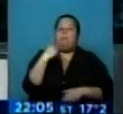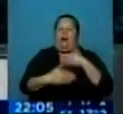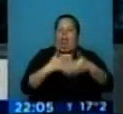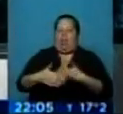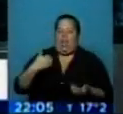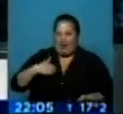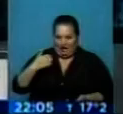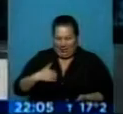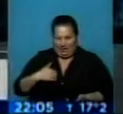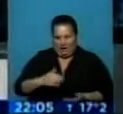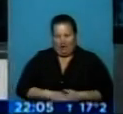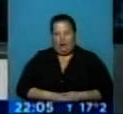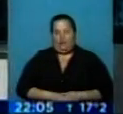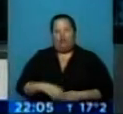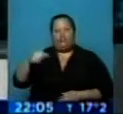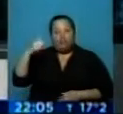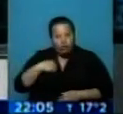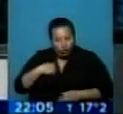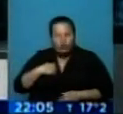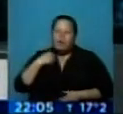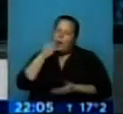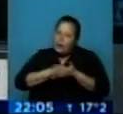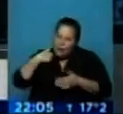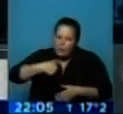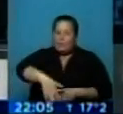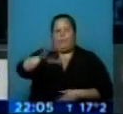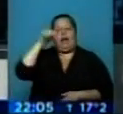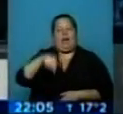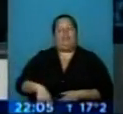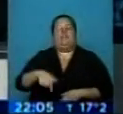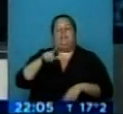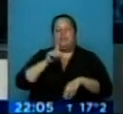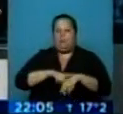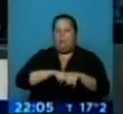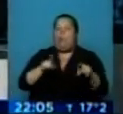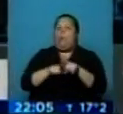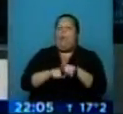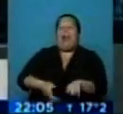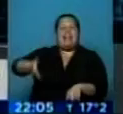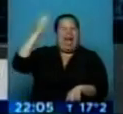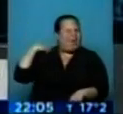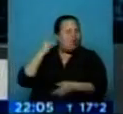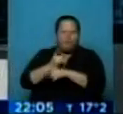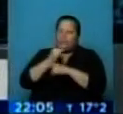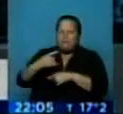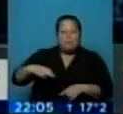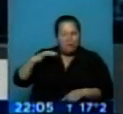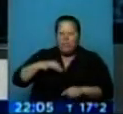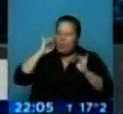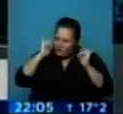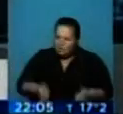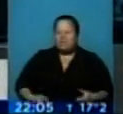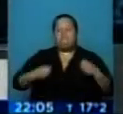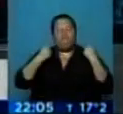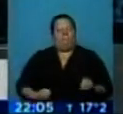desarrollo argentino. Yo voy a encarar esta nueva etapa como lo hice siempre en mi vida. Sí,